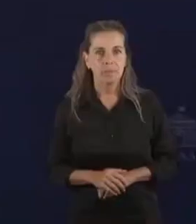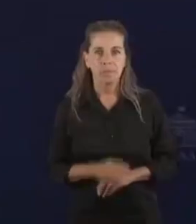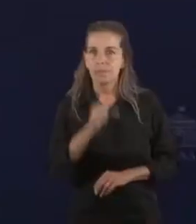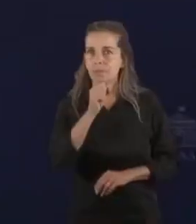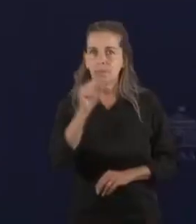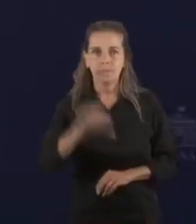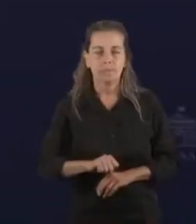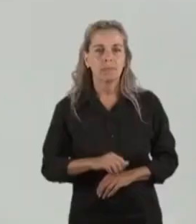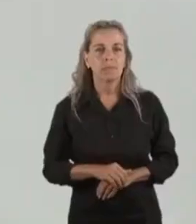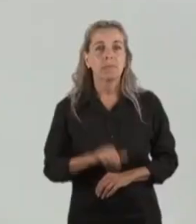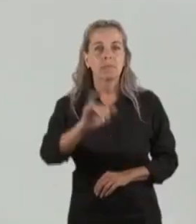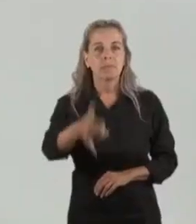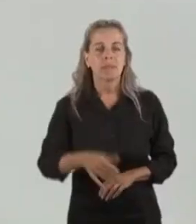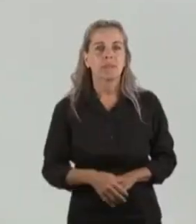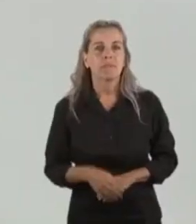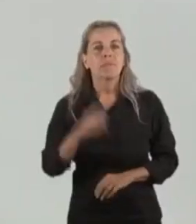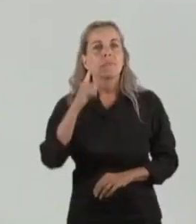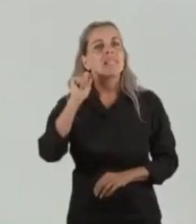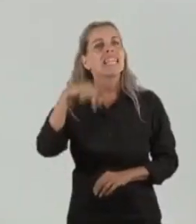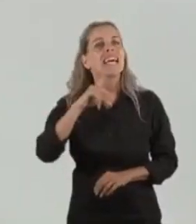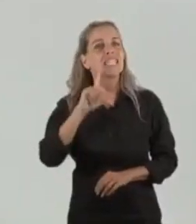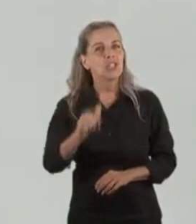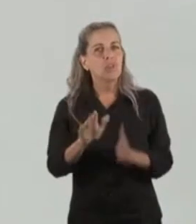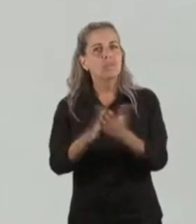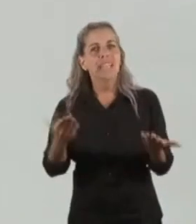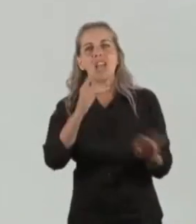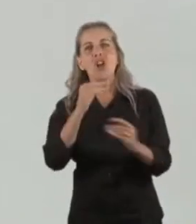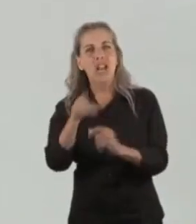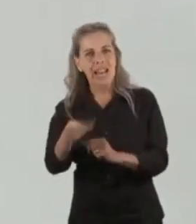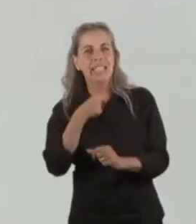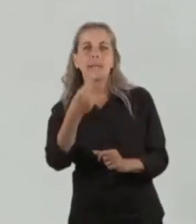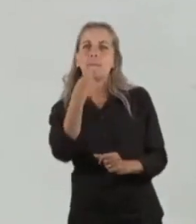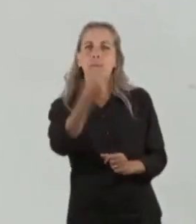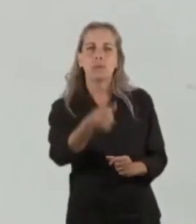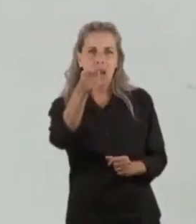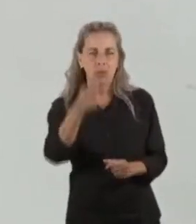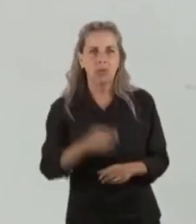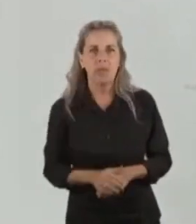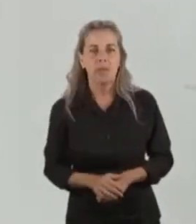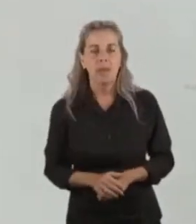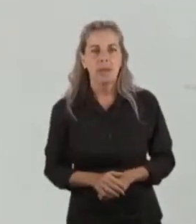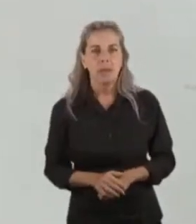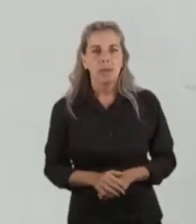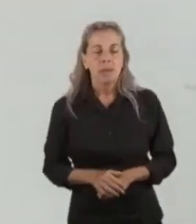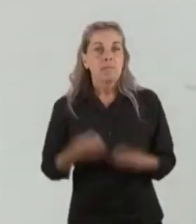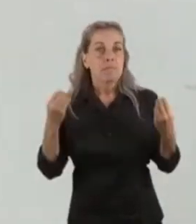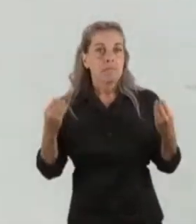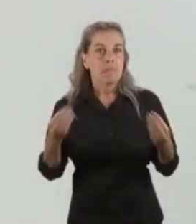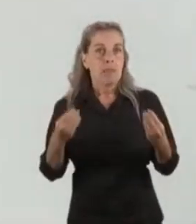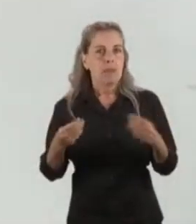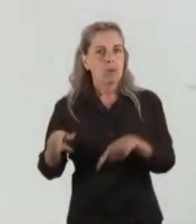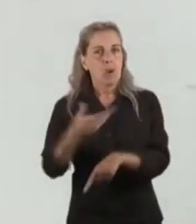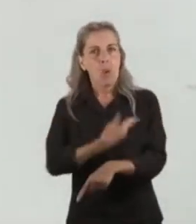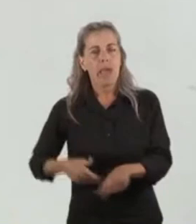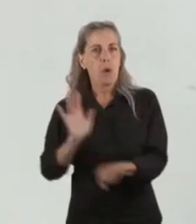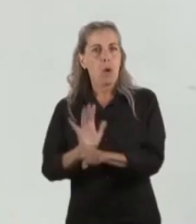sí perfecto Ignacio ortel El Diario Clarín le Quiero consultar Vocero eh Porque bueno previo a esta marcha atrás que dio el gobierno